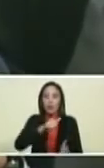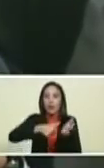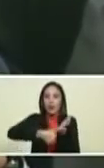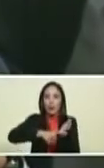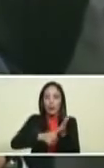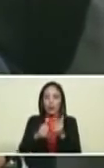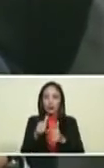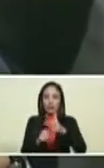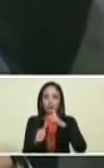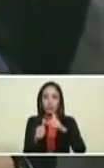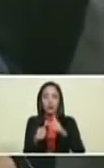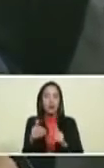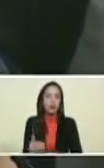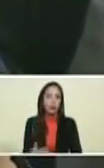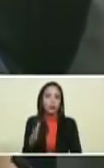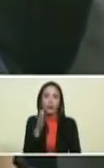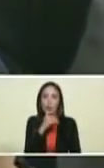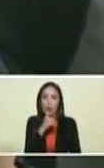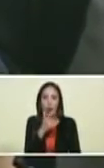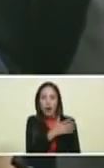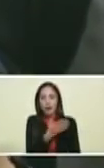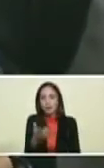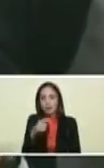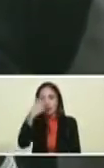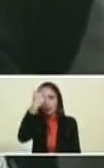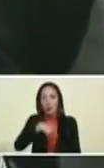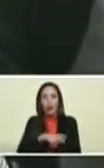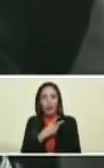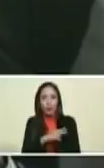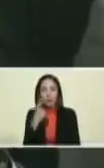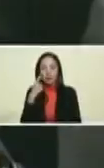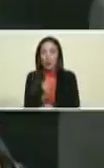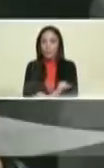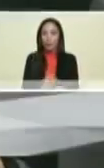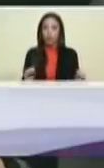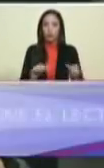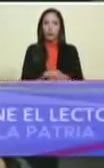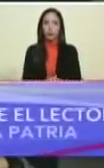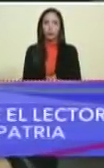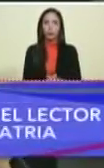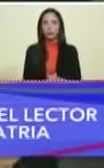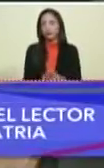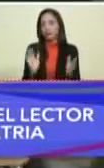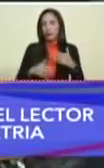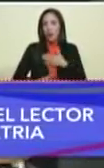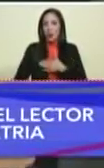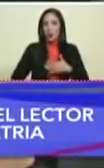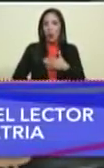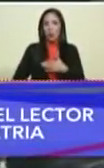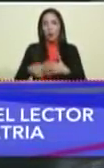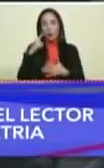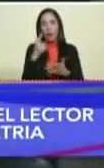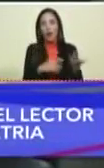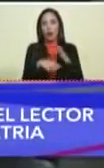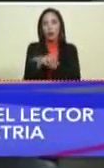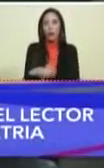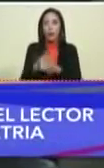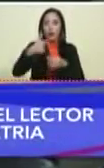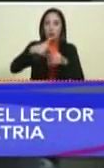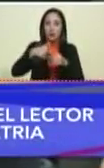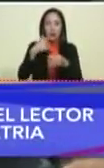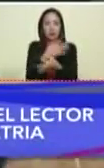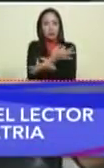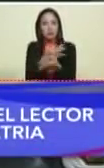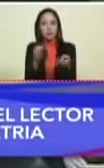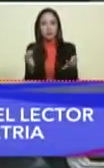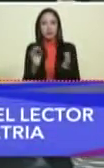subsidio directo la huella de la persona. Allí disfruta de este combustible de calidad